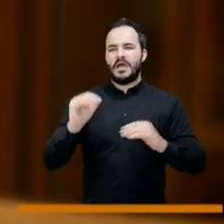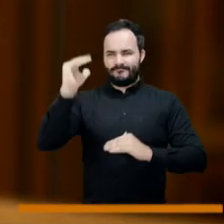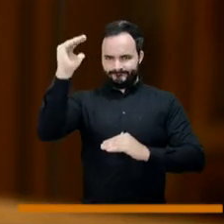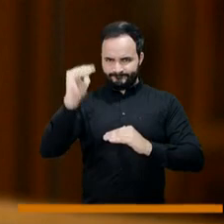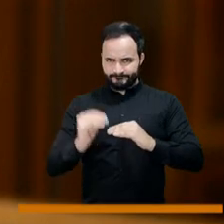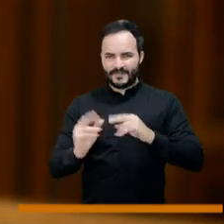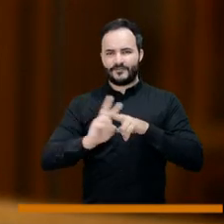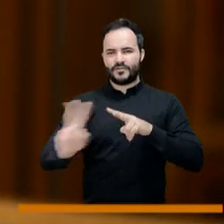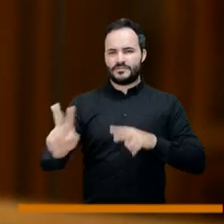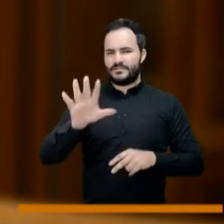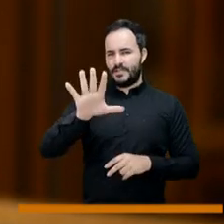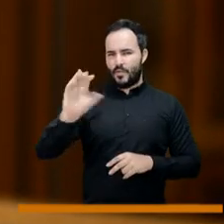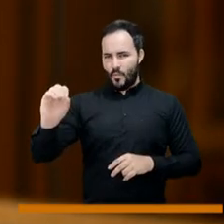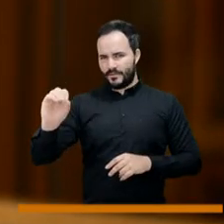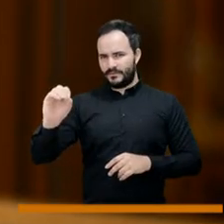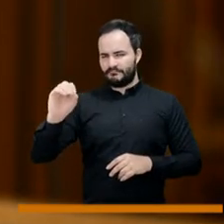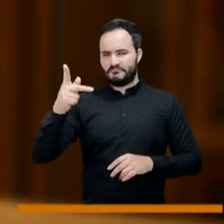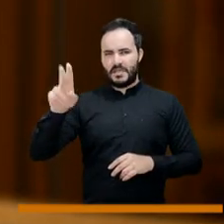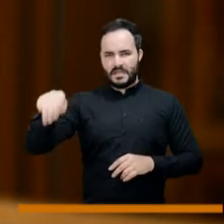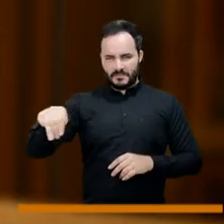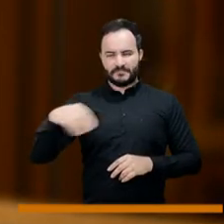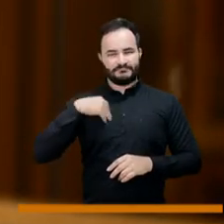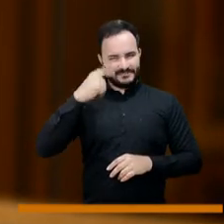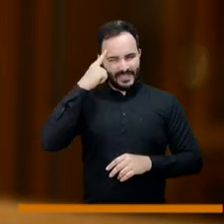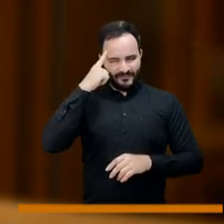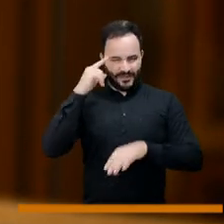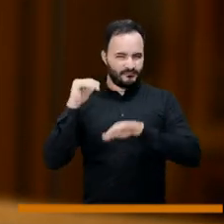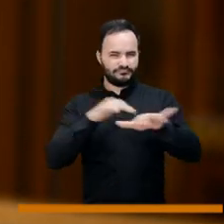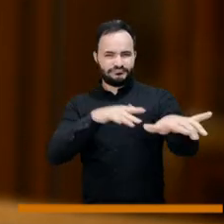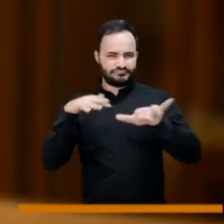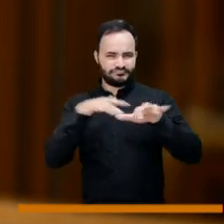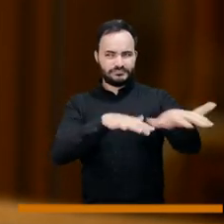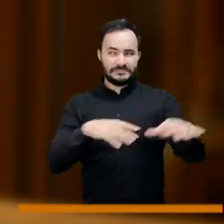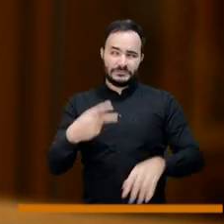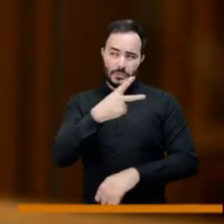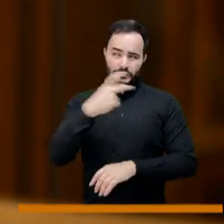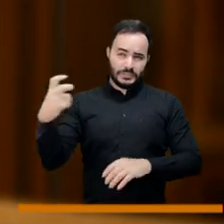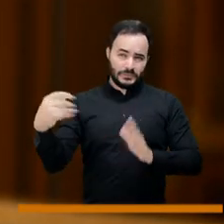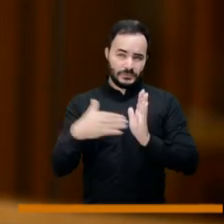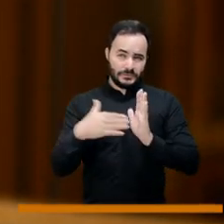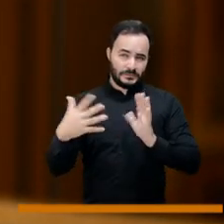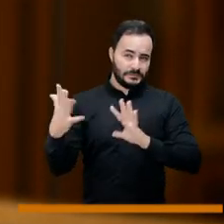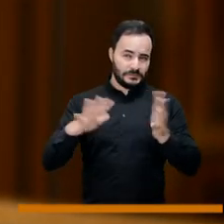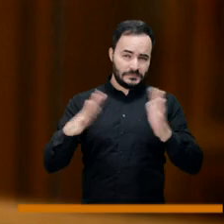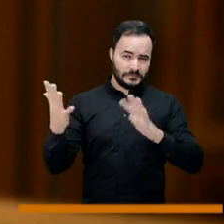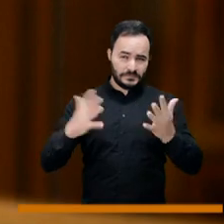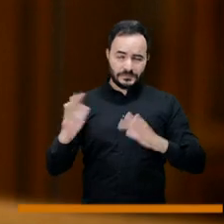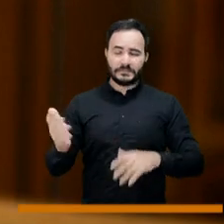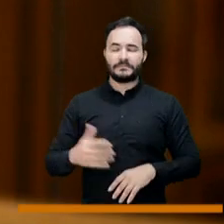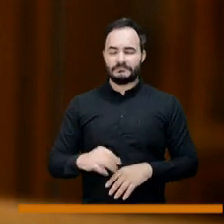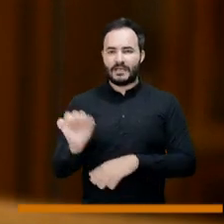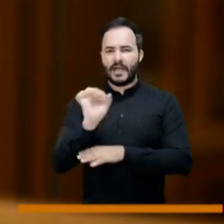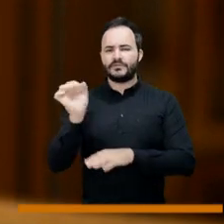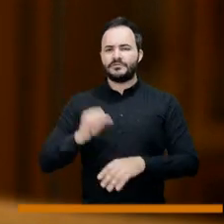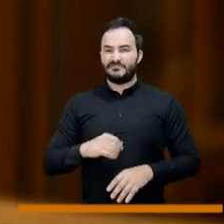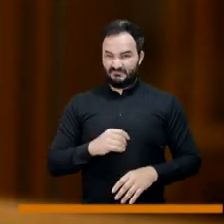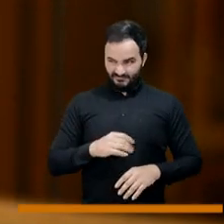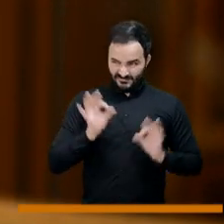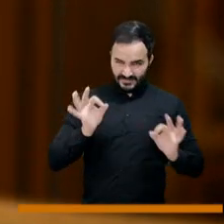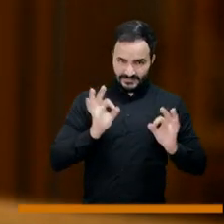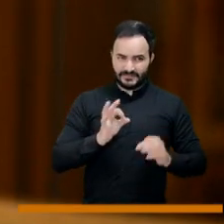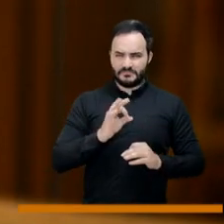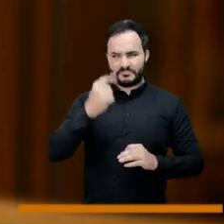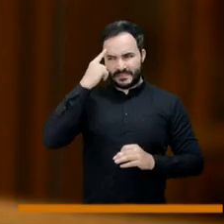por la cual circulan aproximadamente 240 mil vehículos, ¿salva vidas, como dice la estrategia